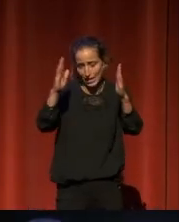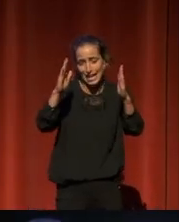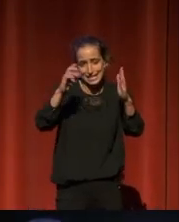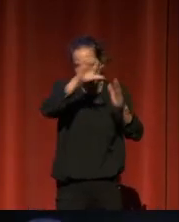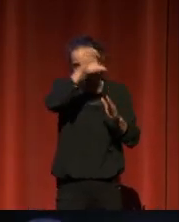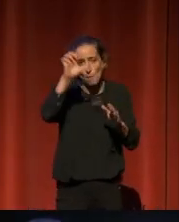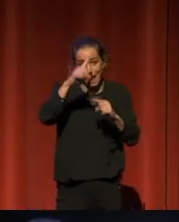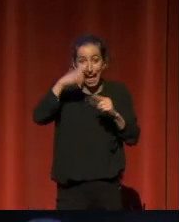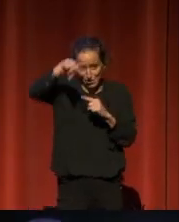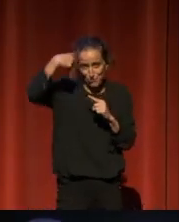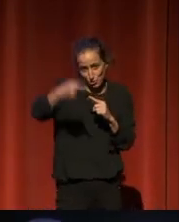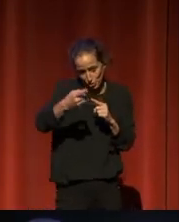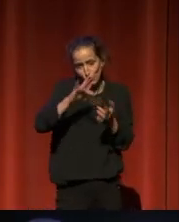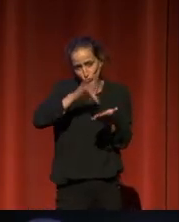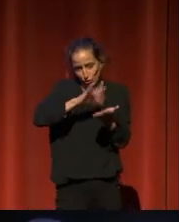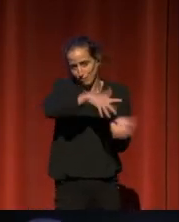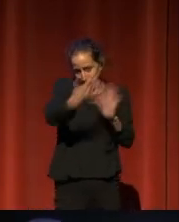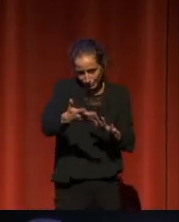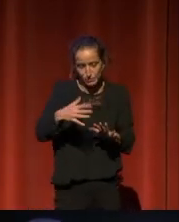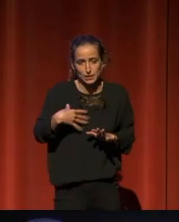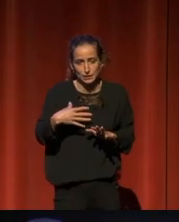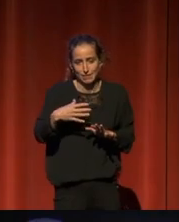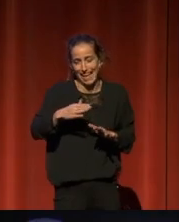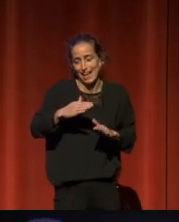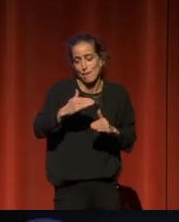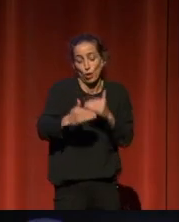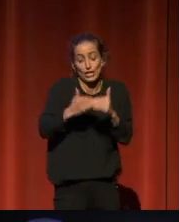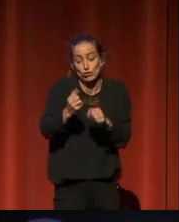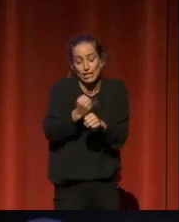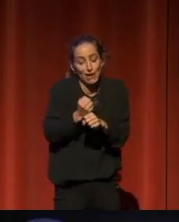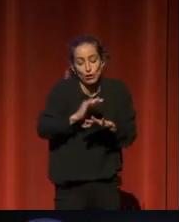solo en el proceso del plan de trabajo sino en